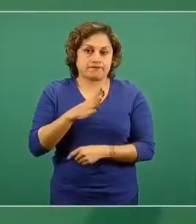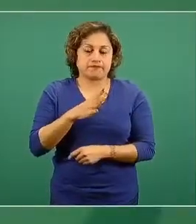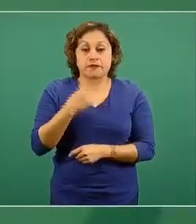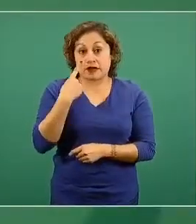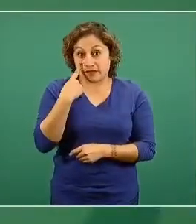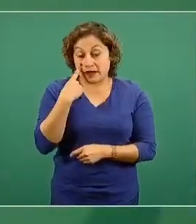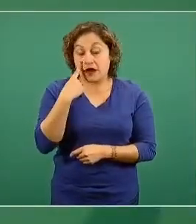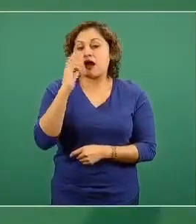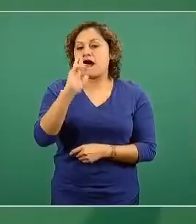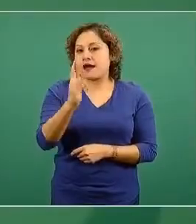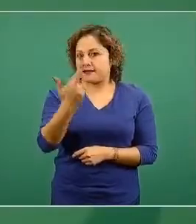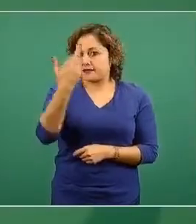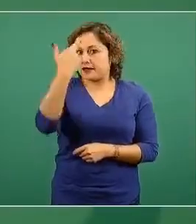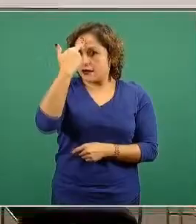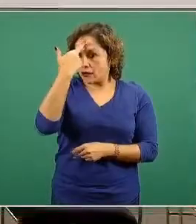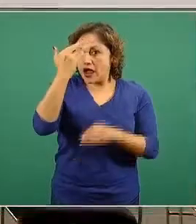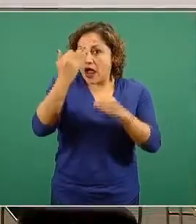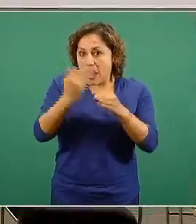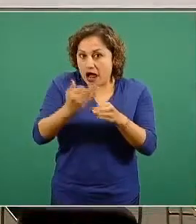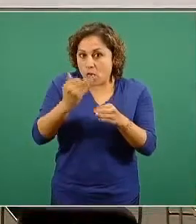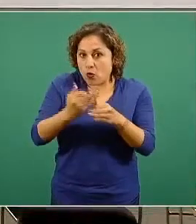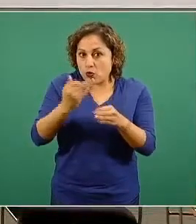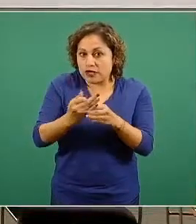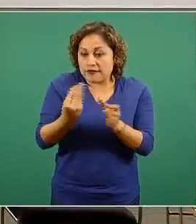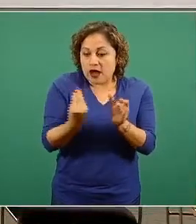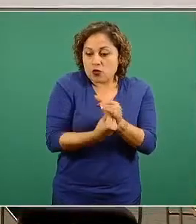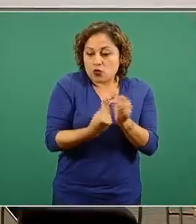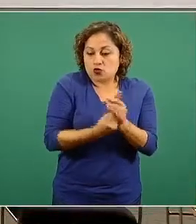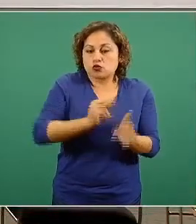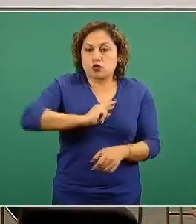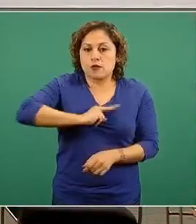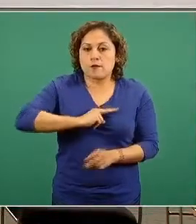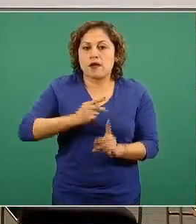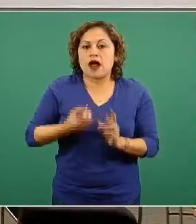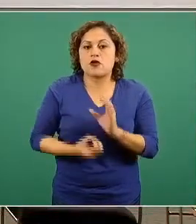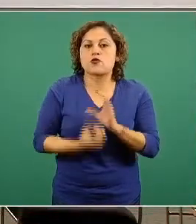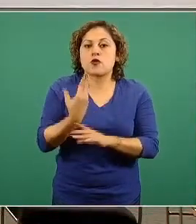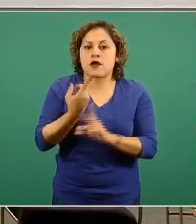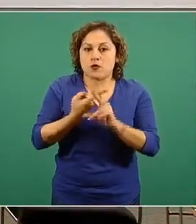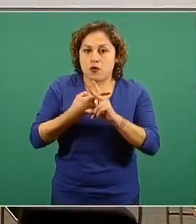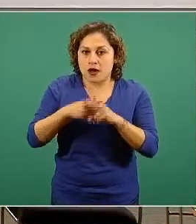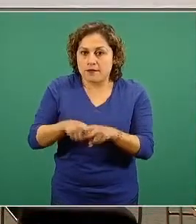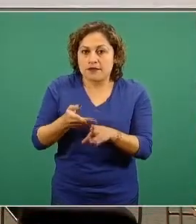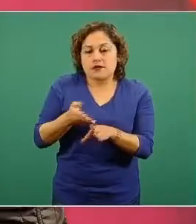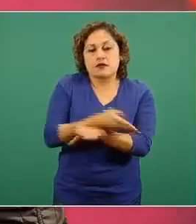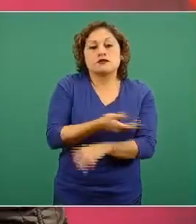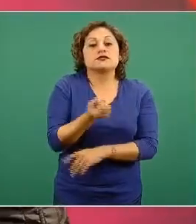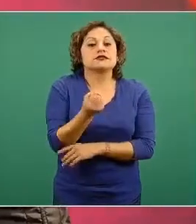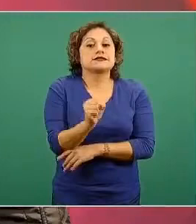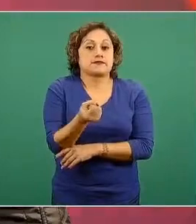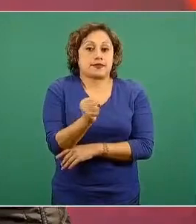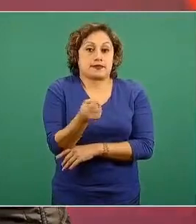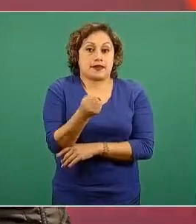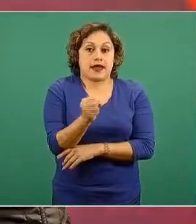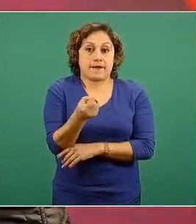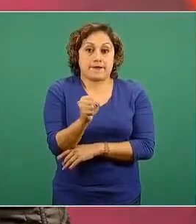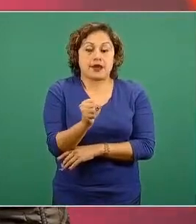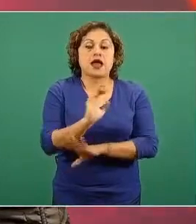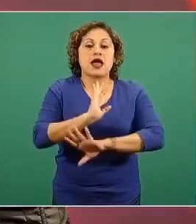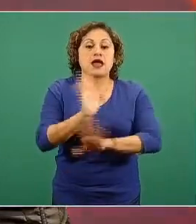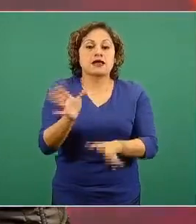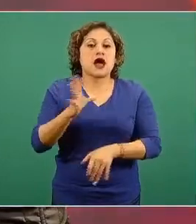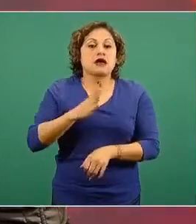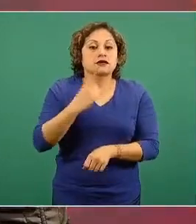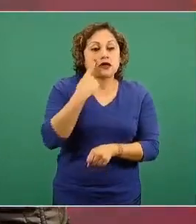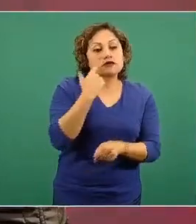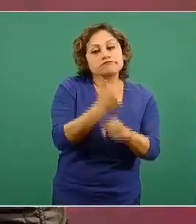una variante que está circulando desde el mes de septiembre. Desde el mes de septiembre al menos se tienen los primeros casos